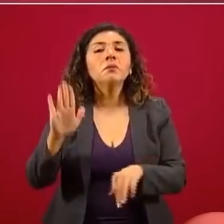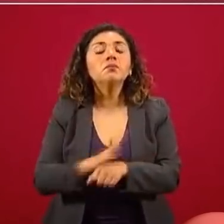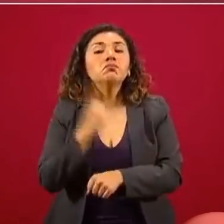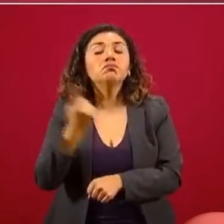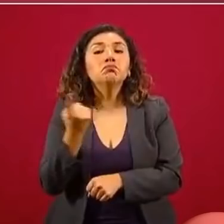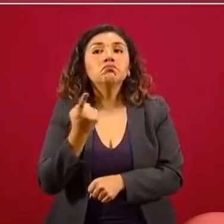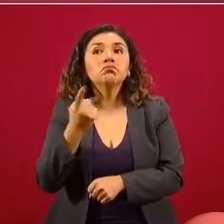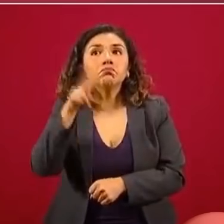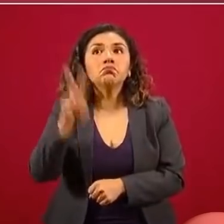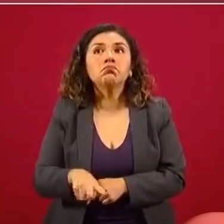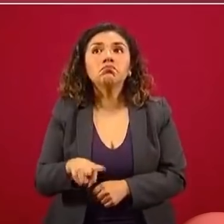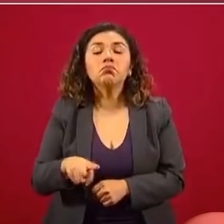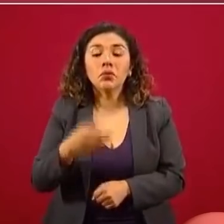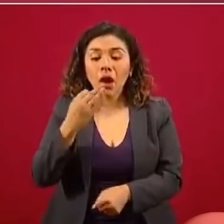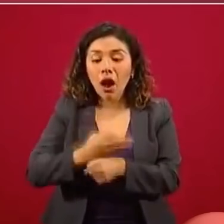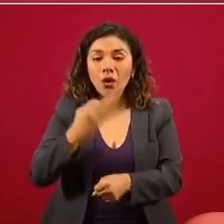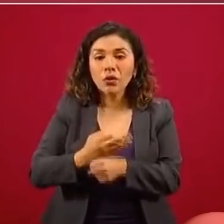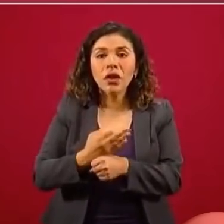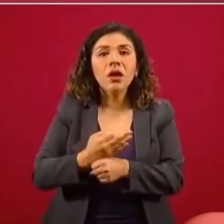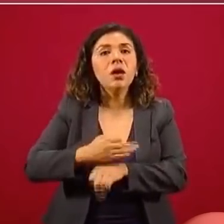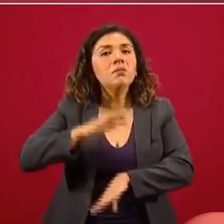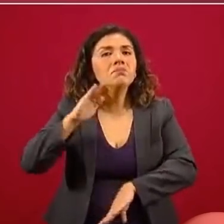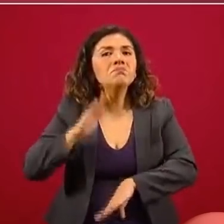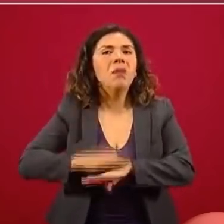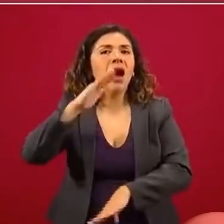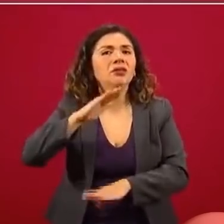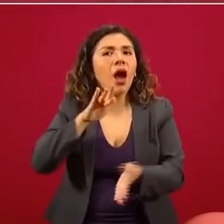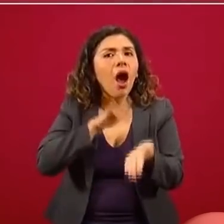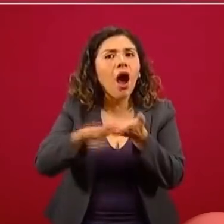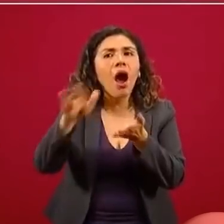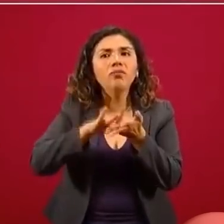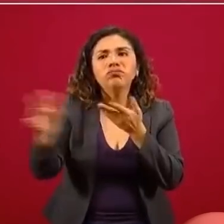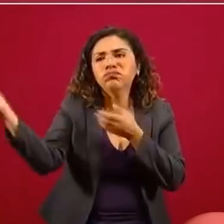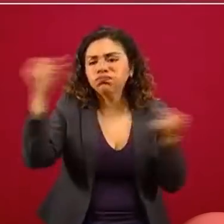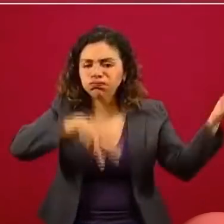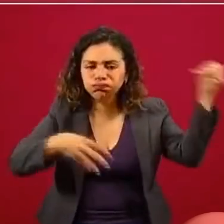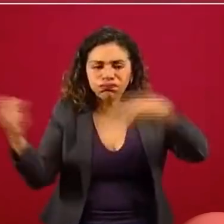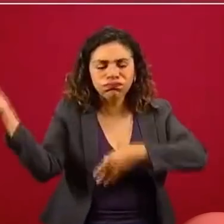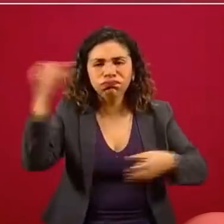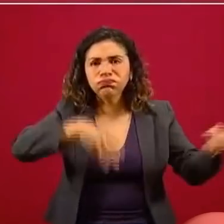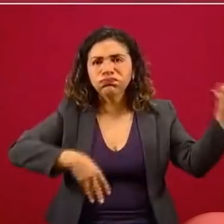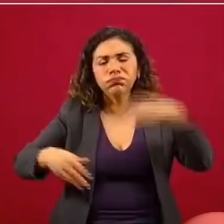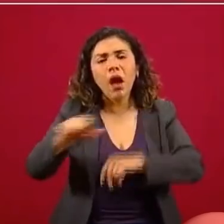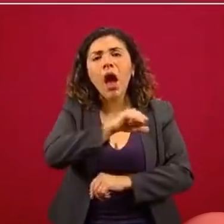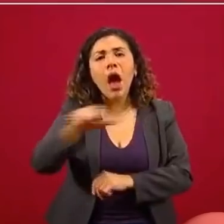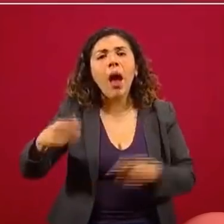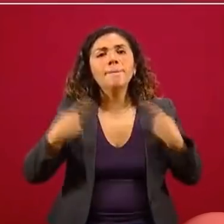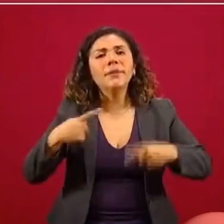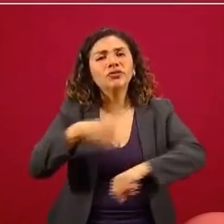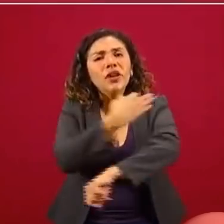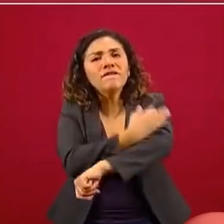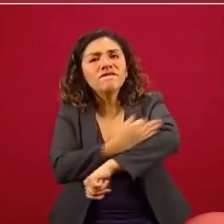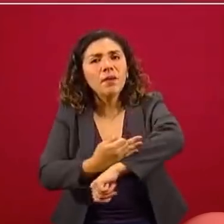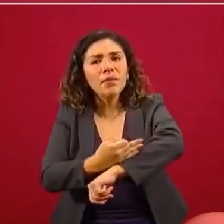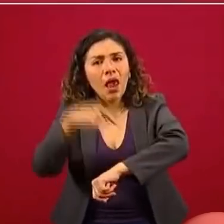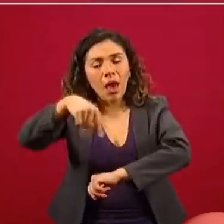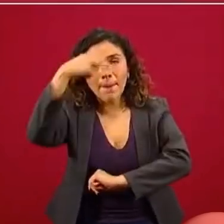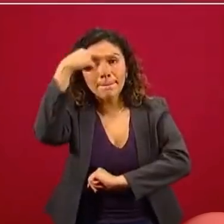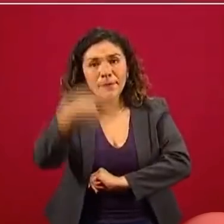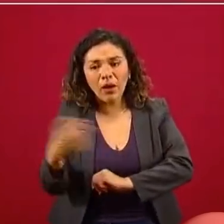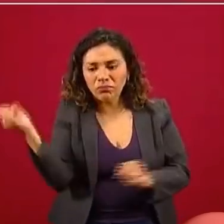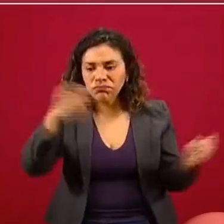porque es cuando más apoyo están enviando a sus familiares en